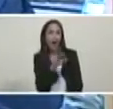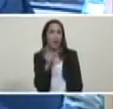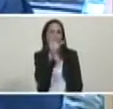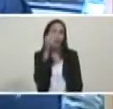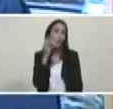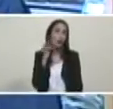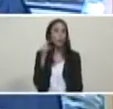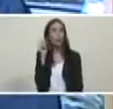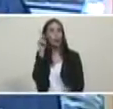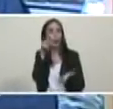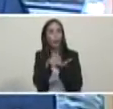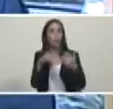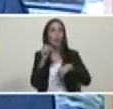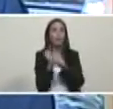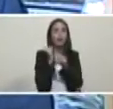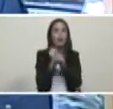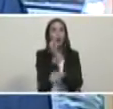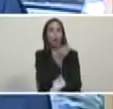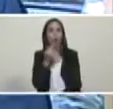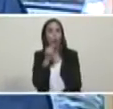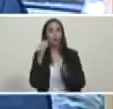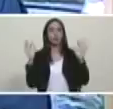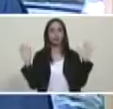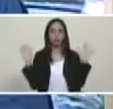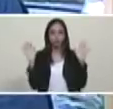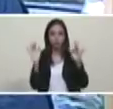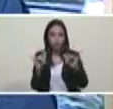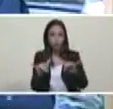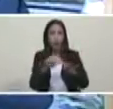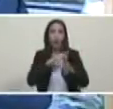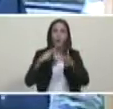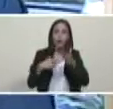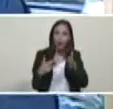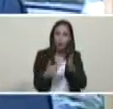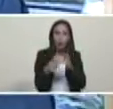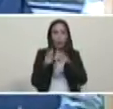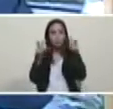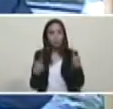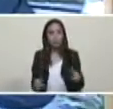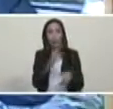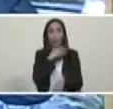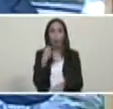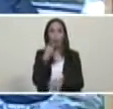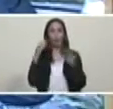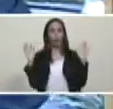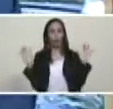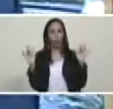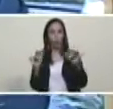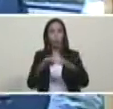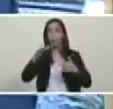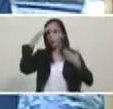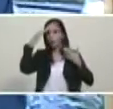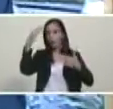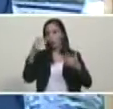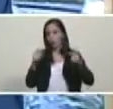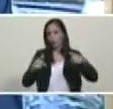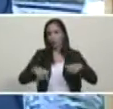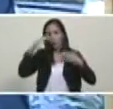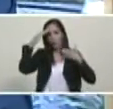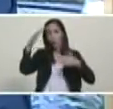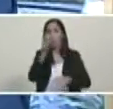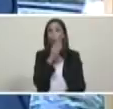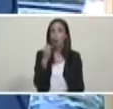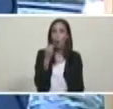misión Chamba Juvenil y el movimiento de jóvenes recreadores de Venezuela. Ahí están, le envío un saludo desde aquí a todos los